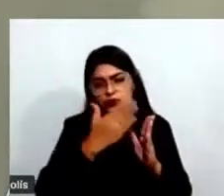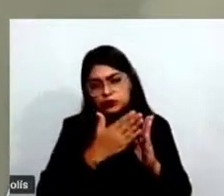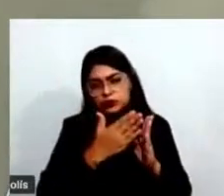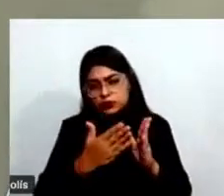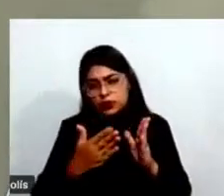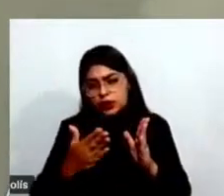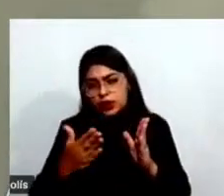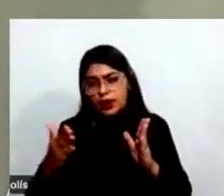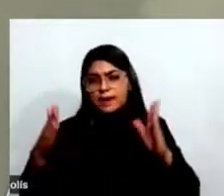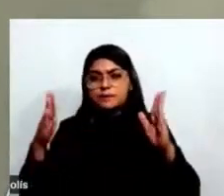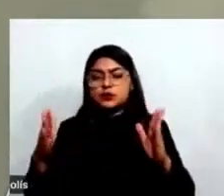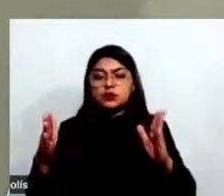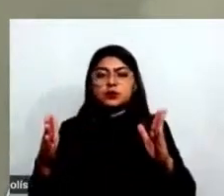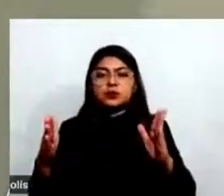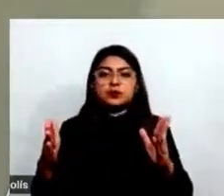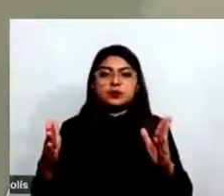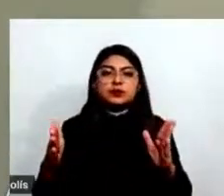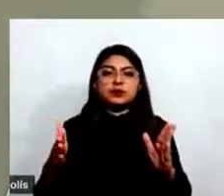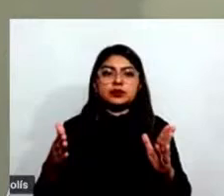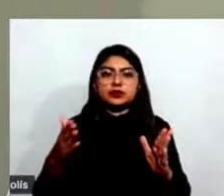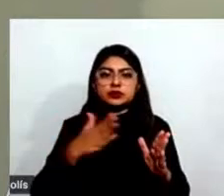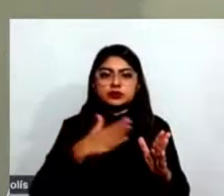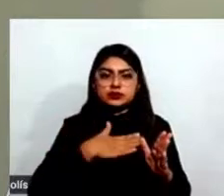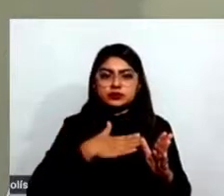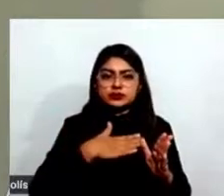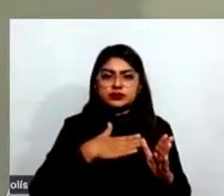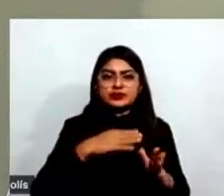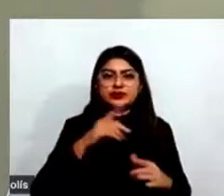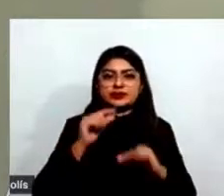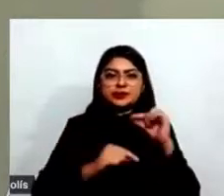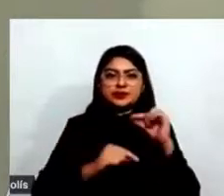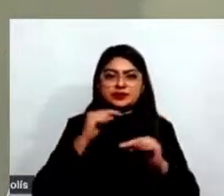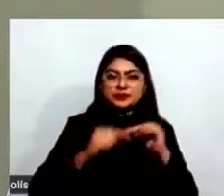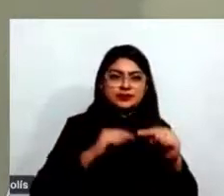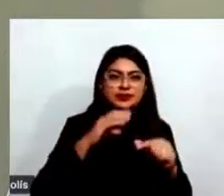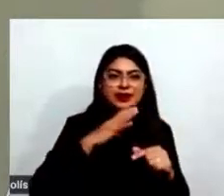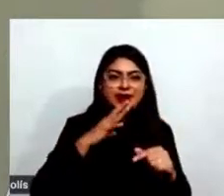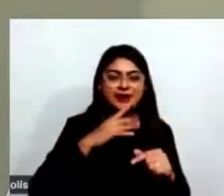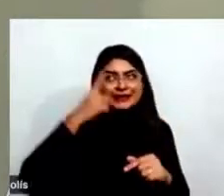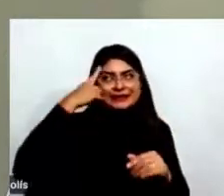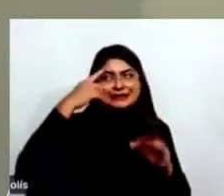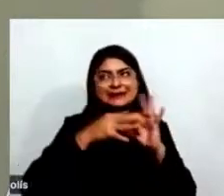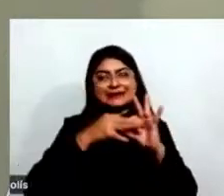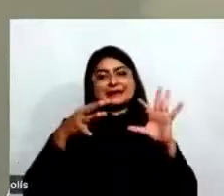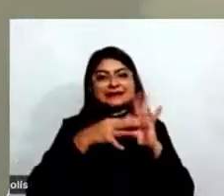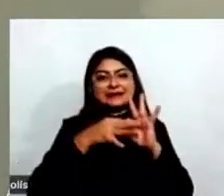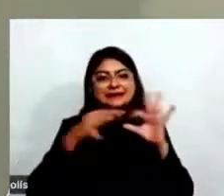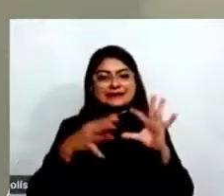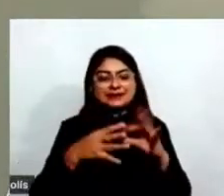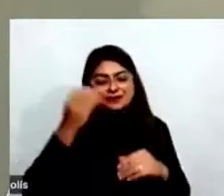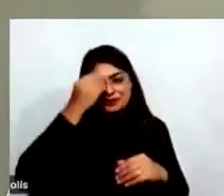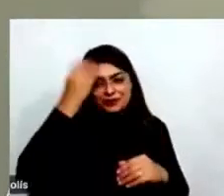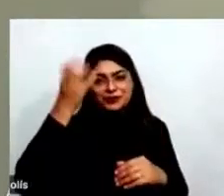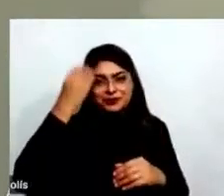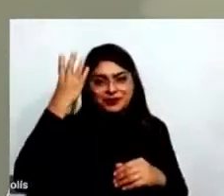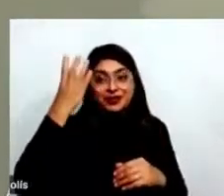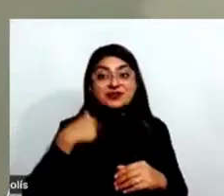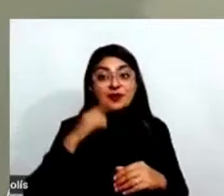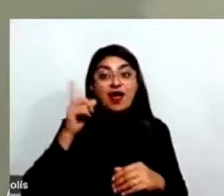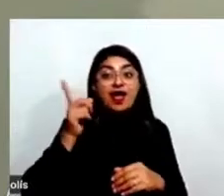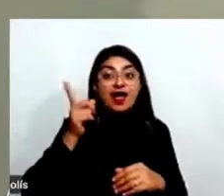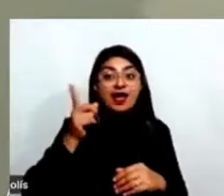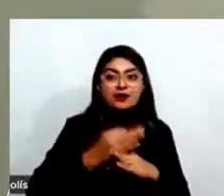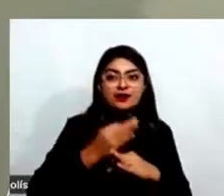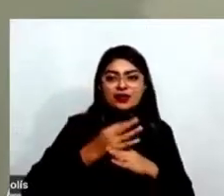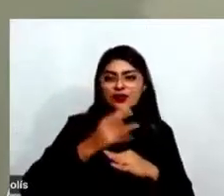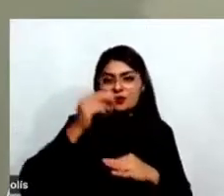digamos, asocio a mi edad porque cada vez tengo más lapsos, se me olvidan más las cosas y no me acordé del nombre específico de la Carta